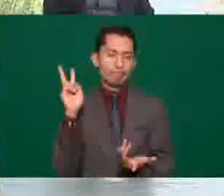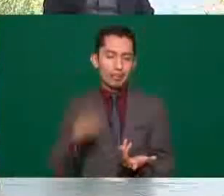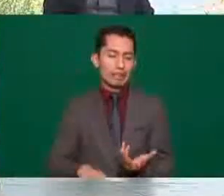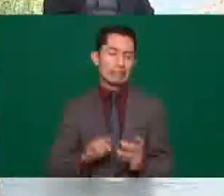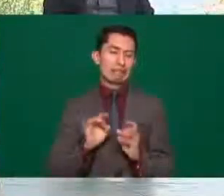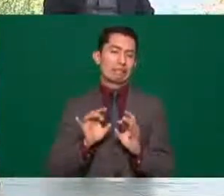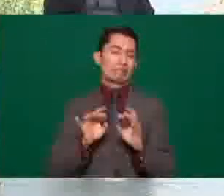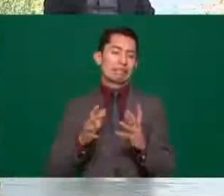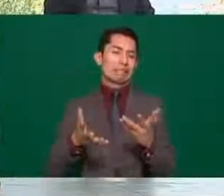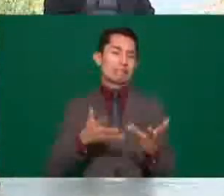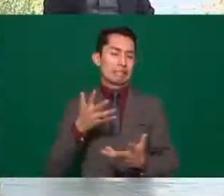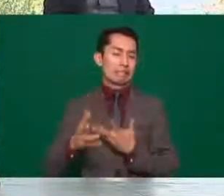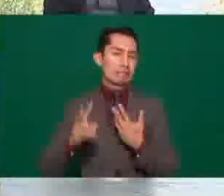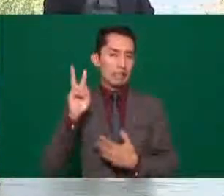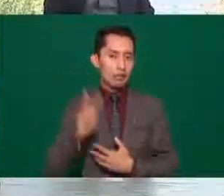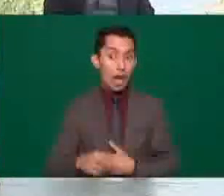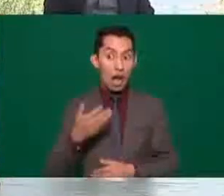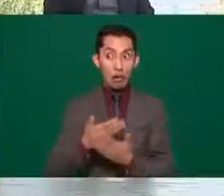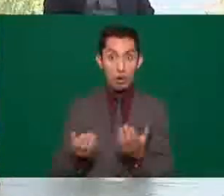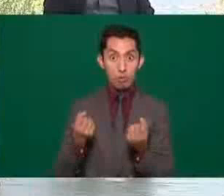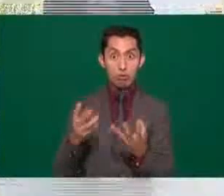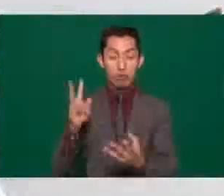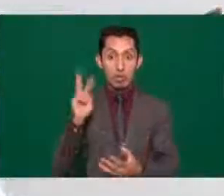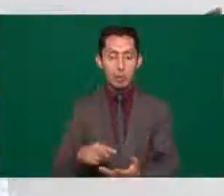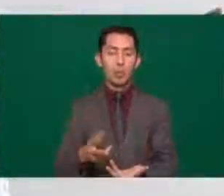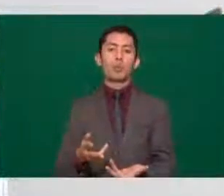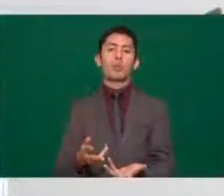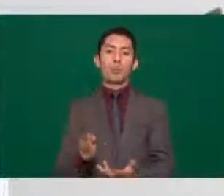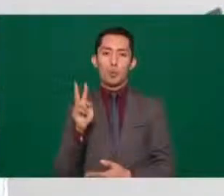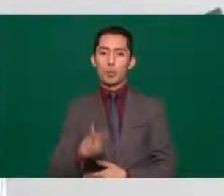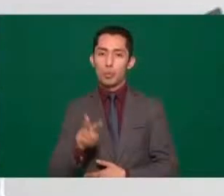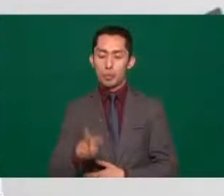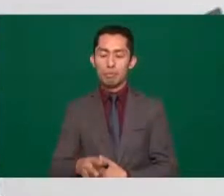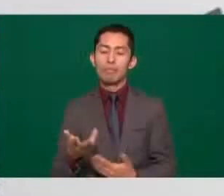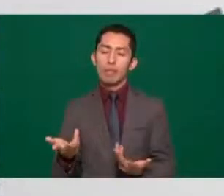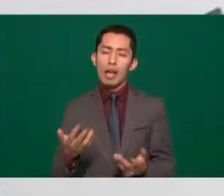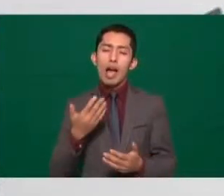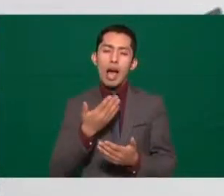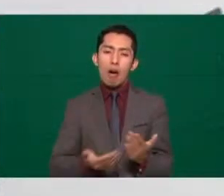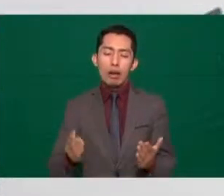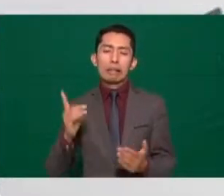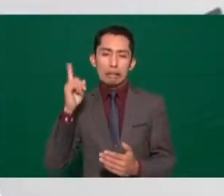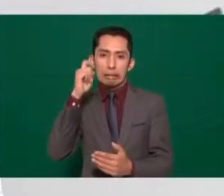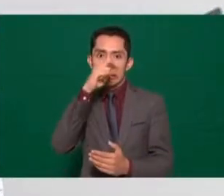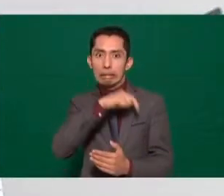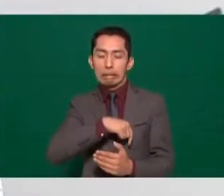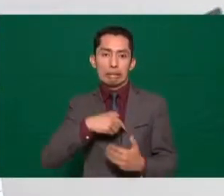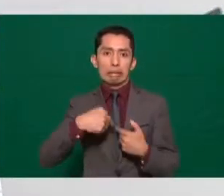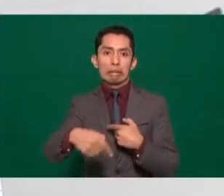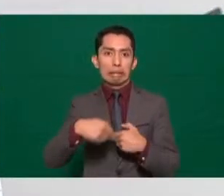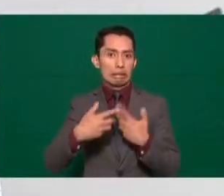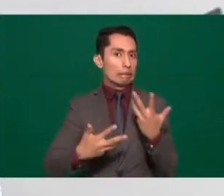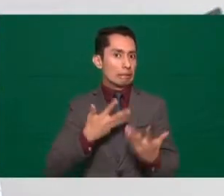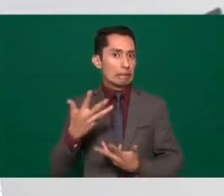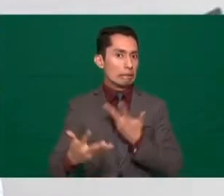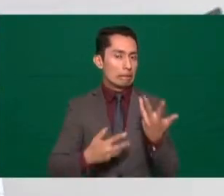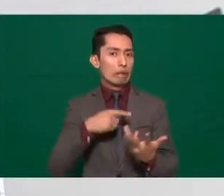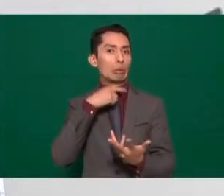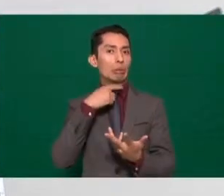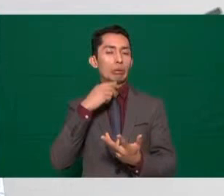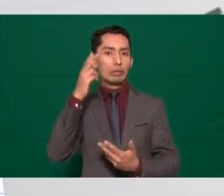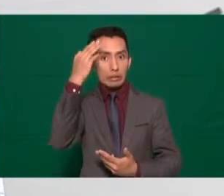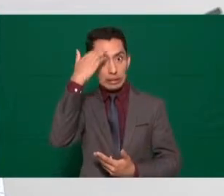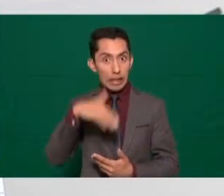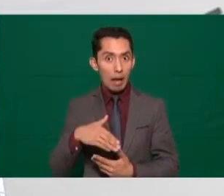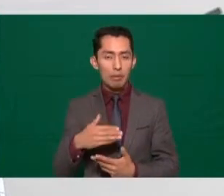es invaluable. Es innegable que atravesamos por momentos complicados, que en cuestión de días nuestras